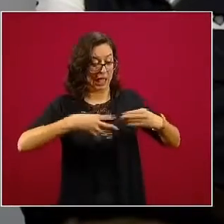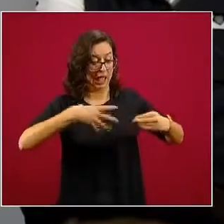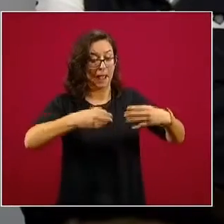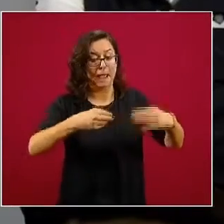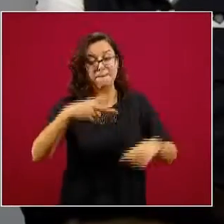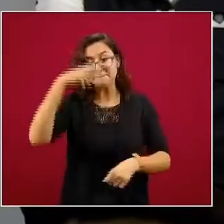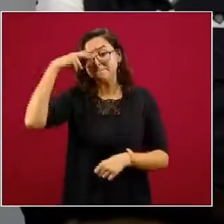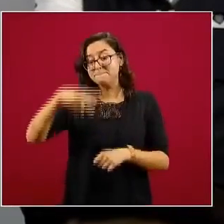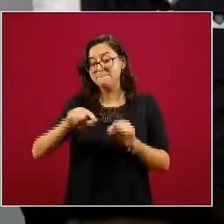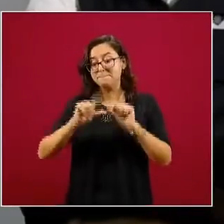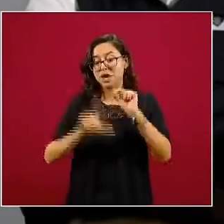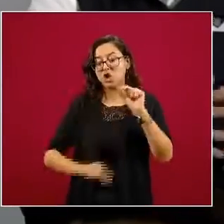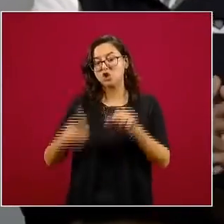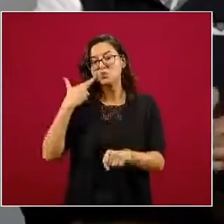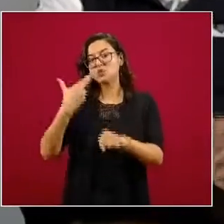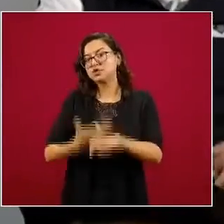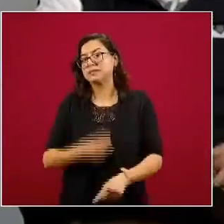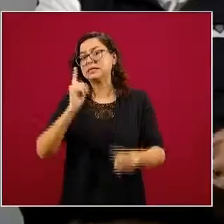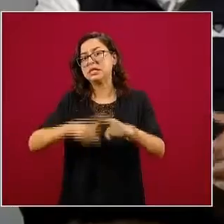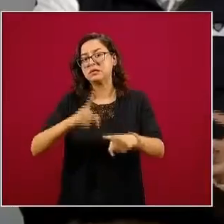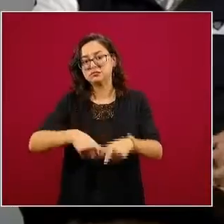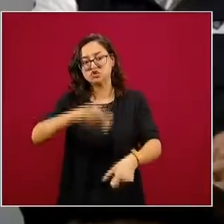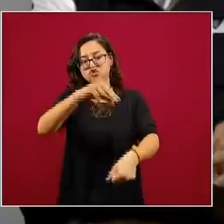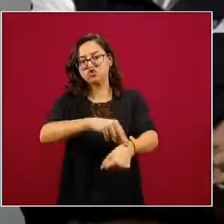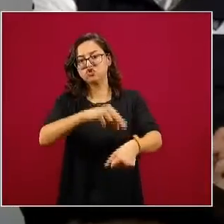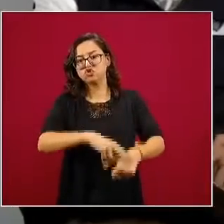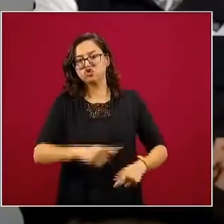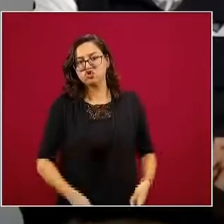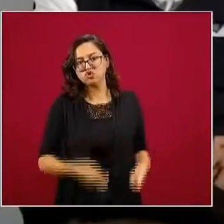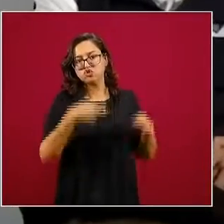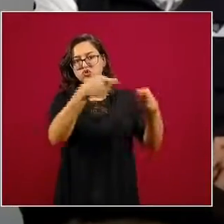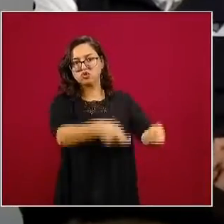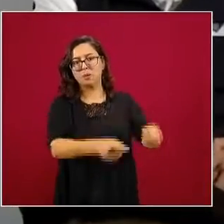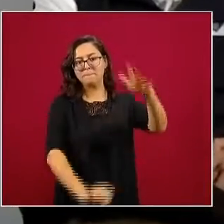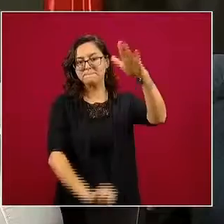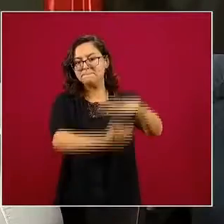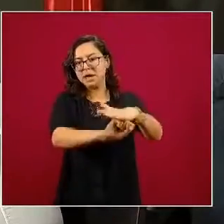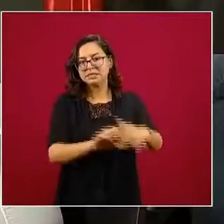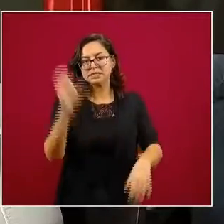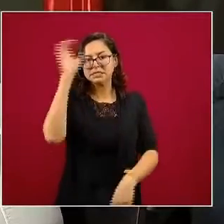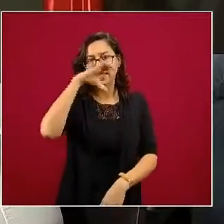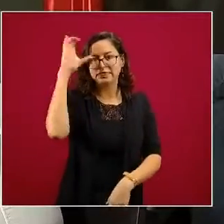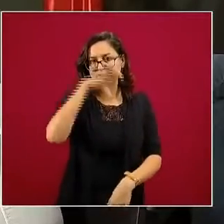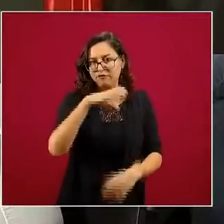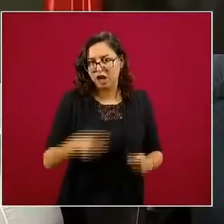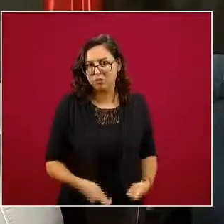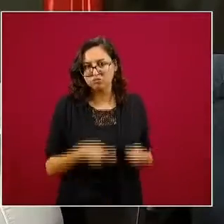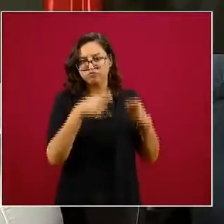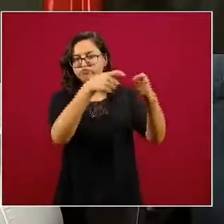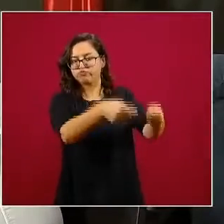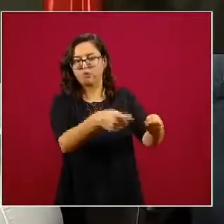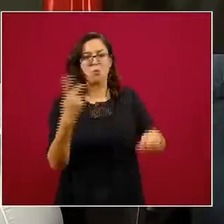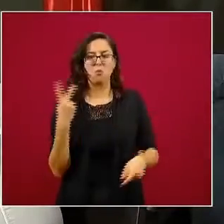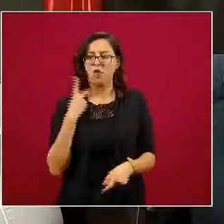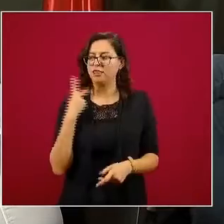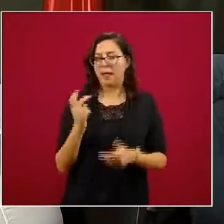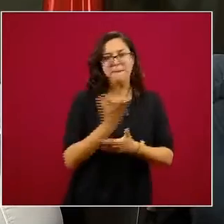de Noti 13, Grupo La Visión México. Gracias. La compañera estaba a continuación.